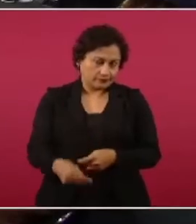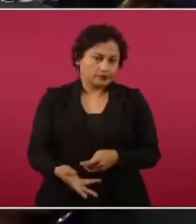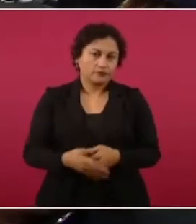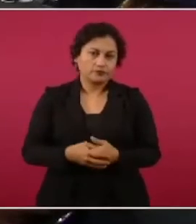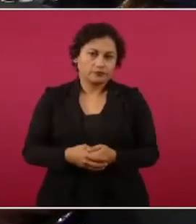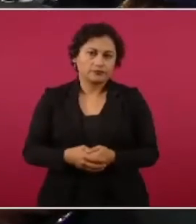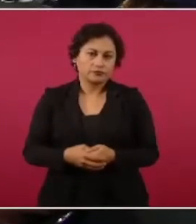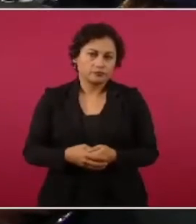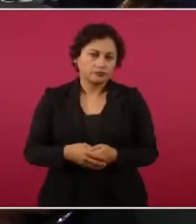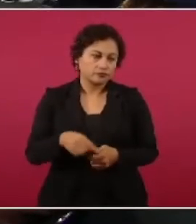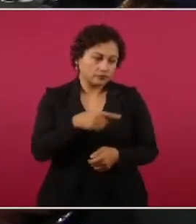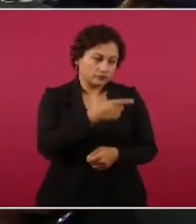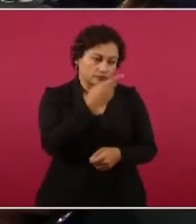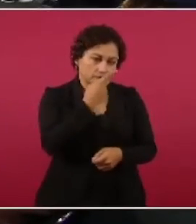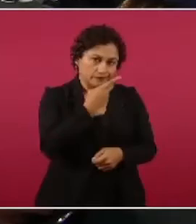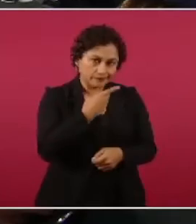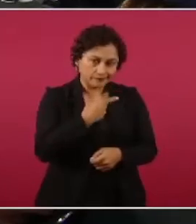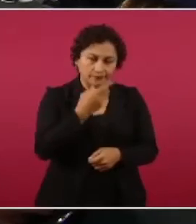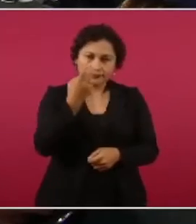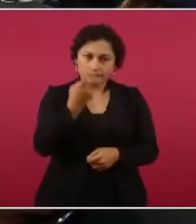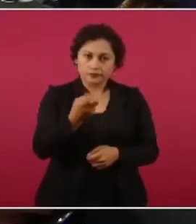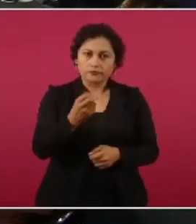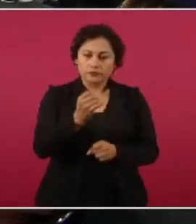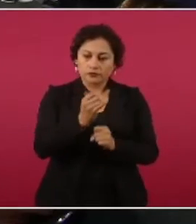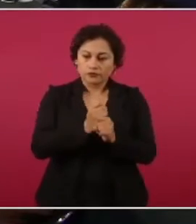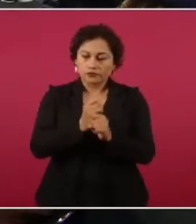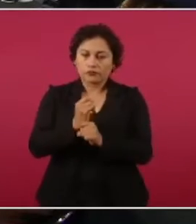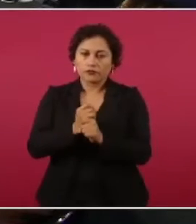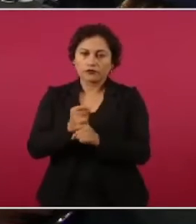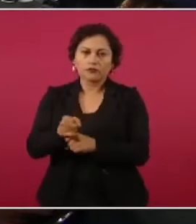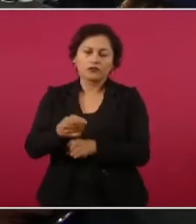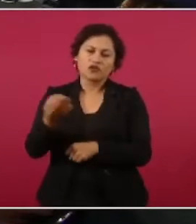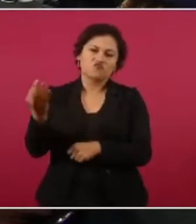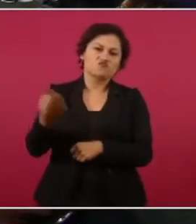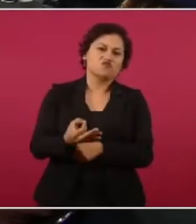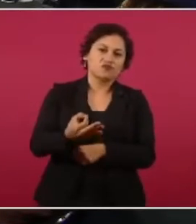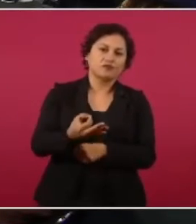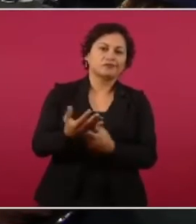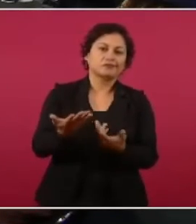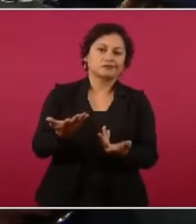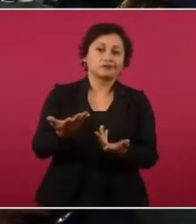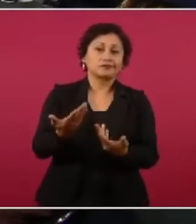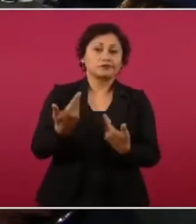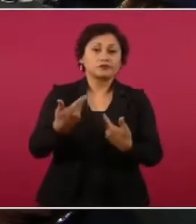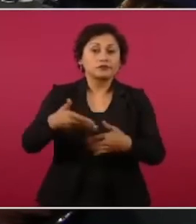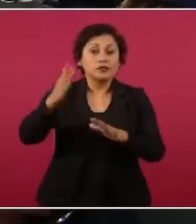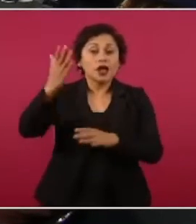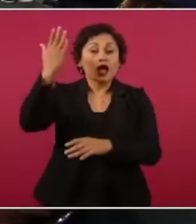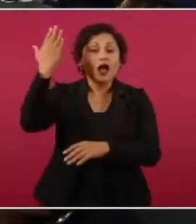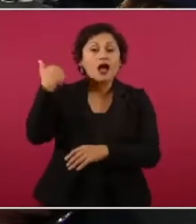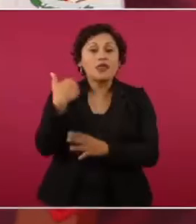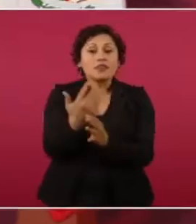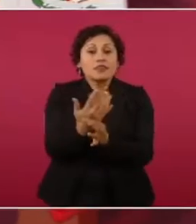habían fabricado estos delitos con tortura,